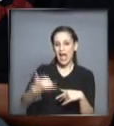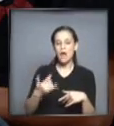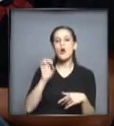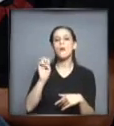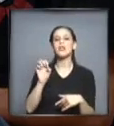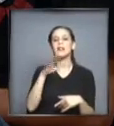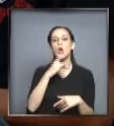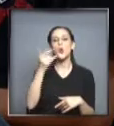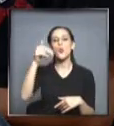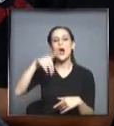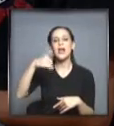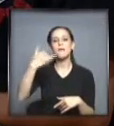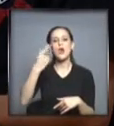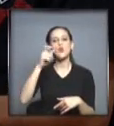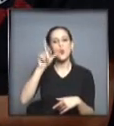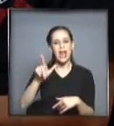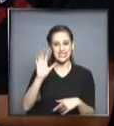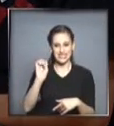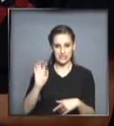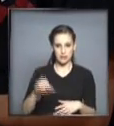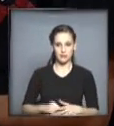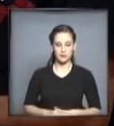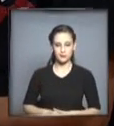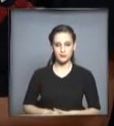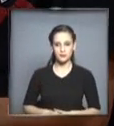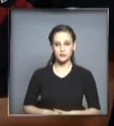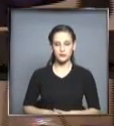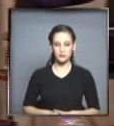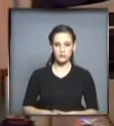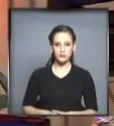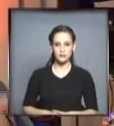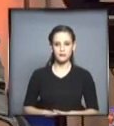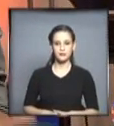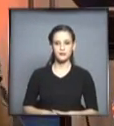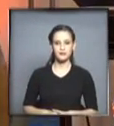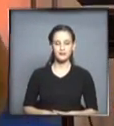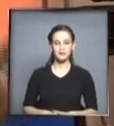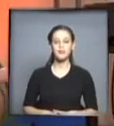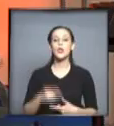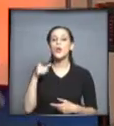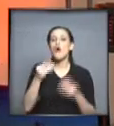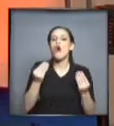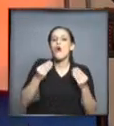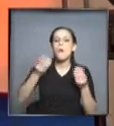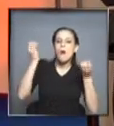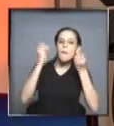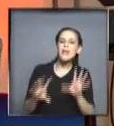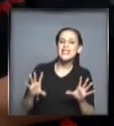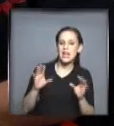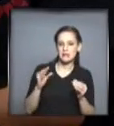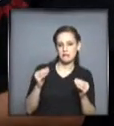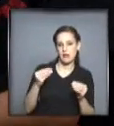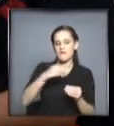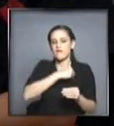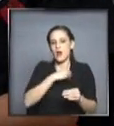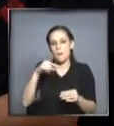llamás? Juan Manuel, muy bien. Sí. Juan Manuel, vos cómo ingresaste, vos cómo te Yo me empecé,